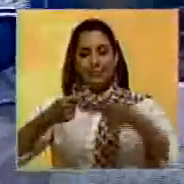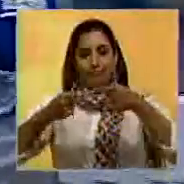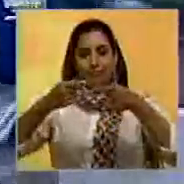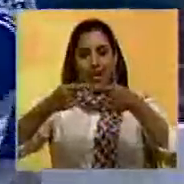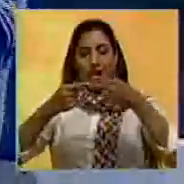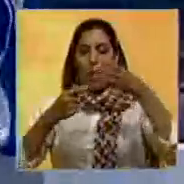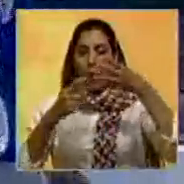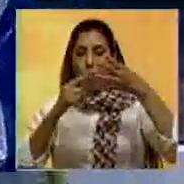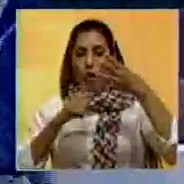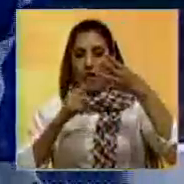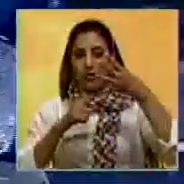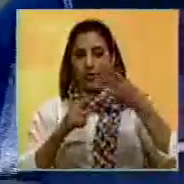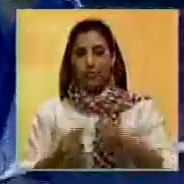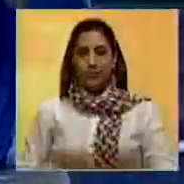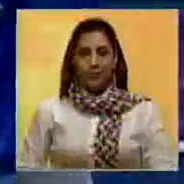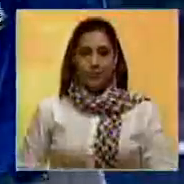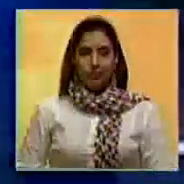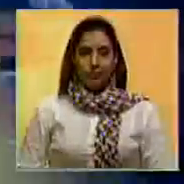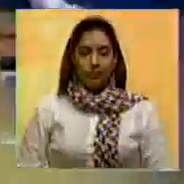en la 4ª casilla.